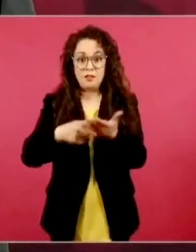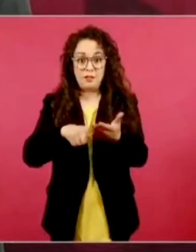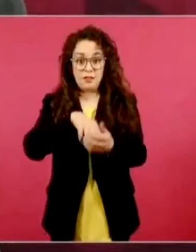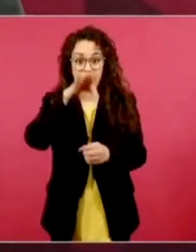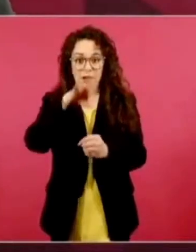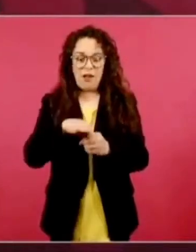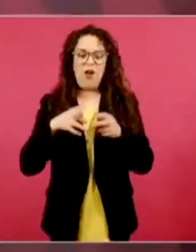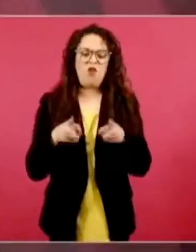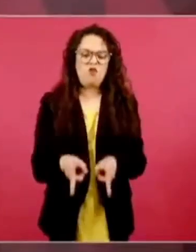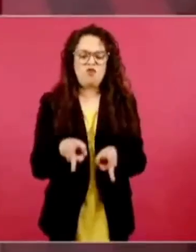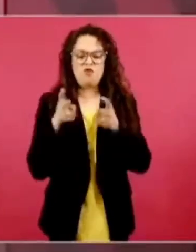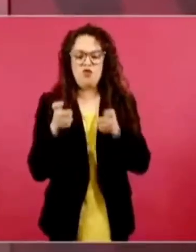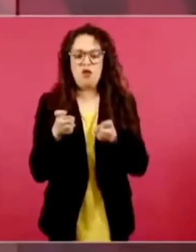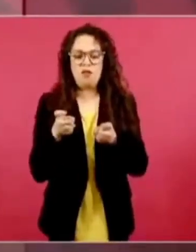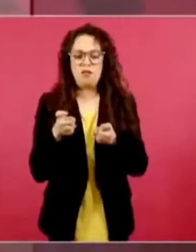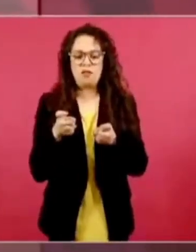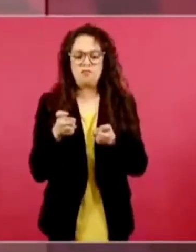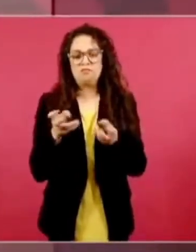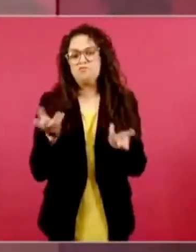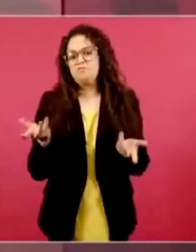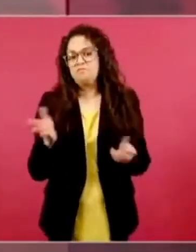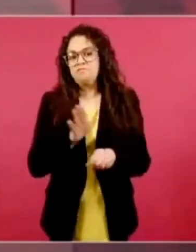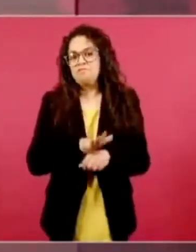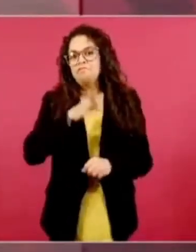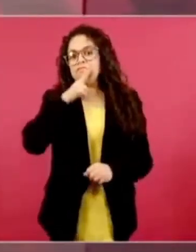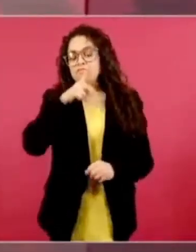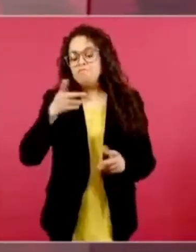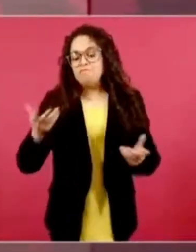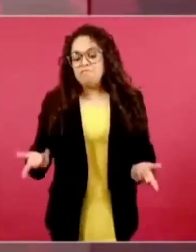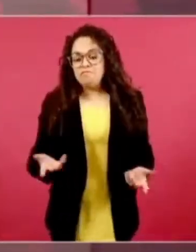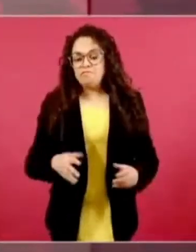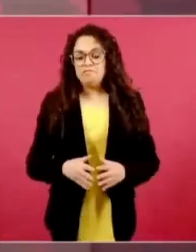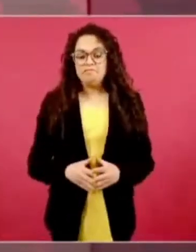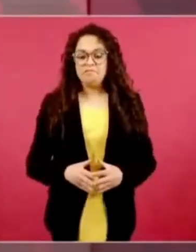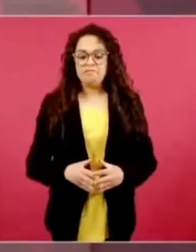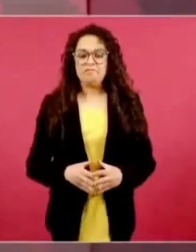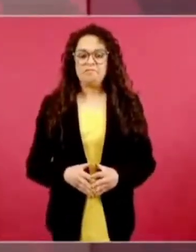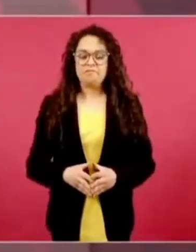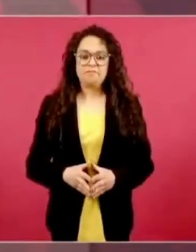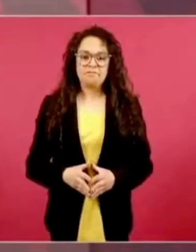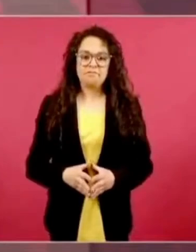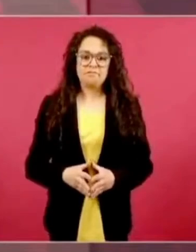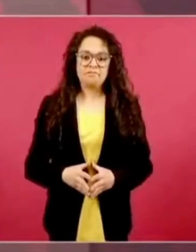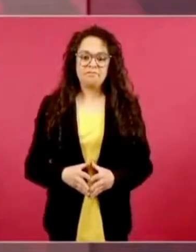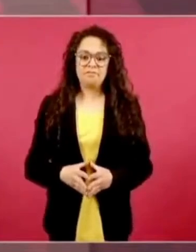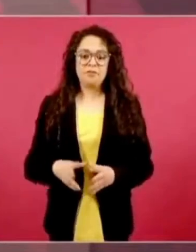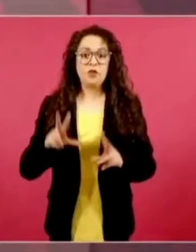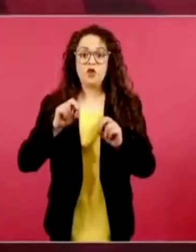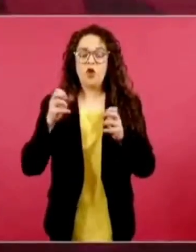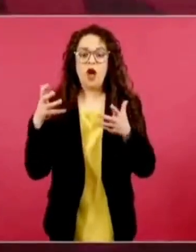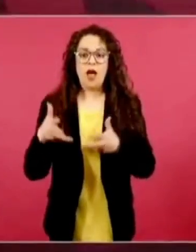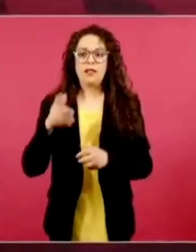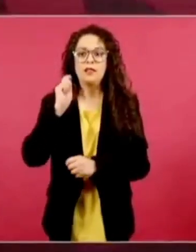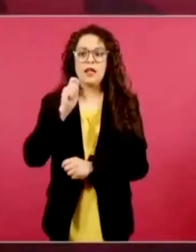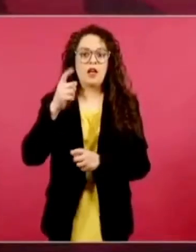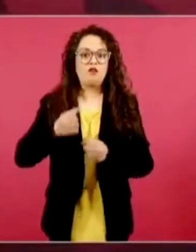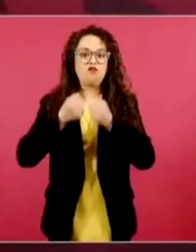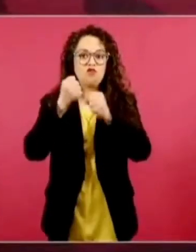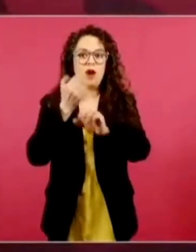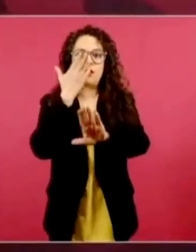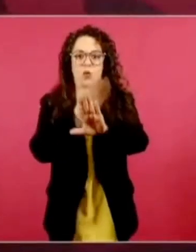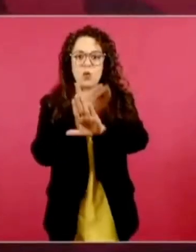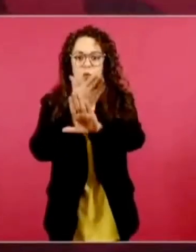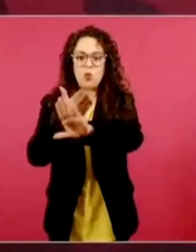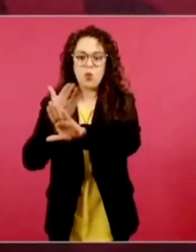que desde entonces, aún con la intensidad de la campaña sucia y de